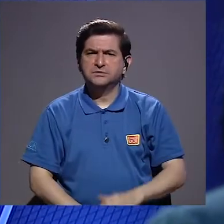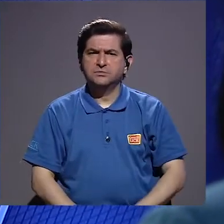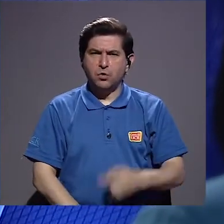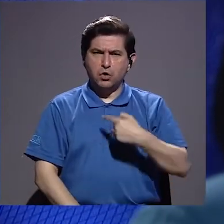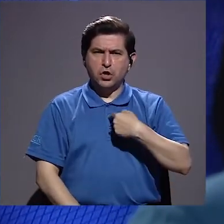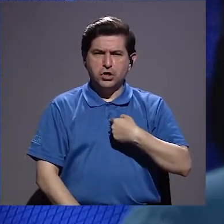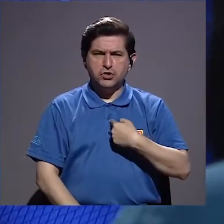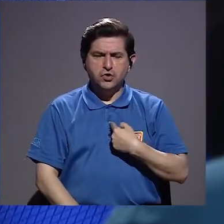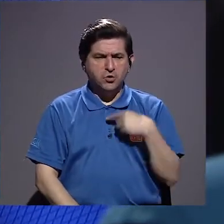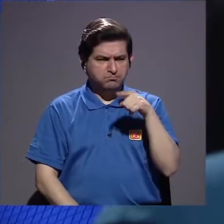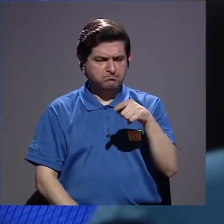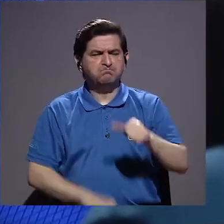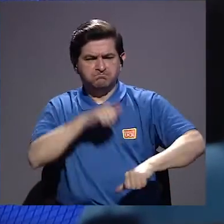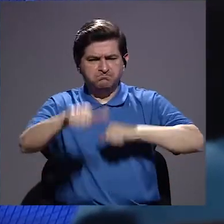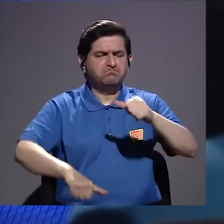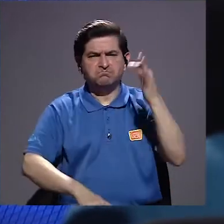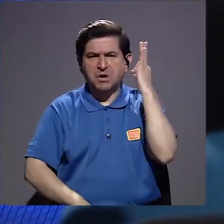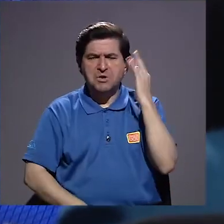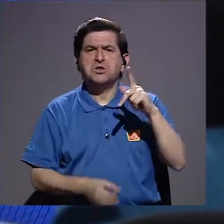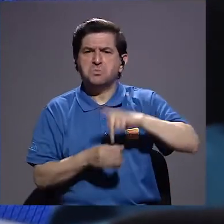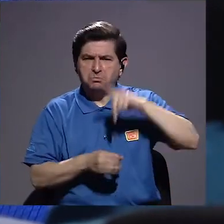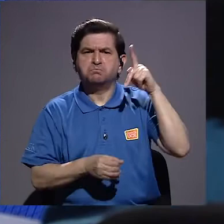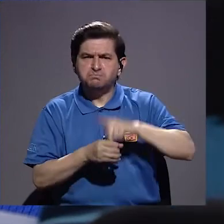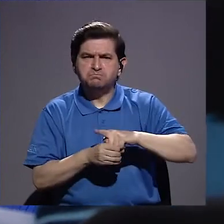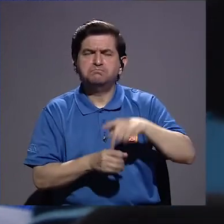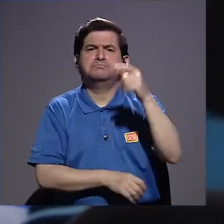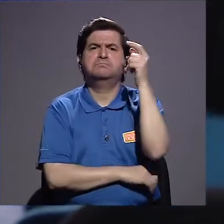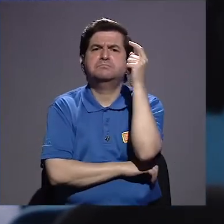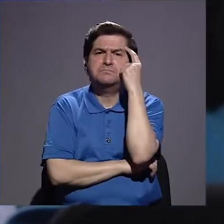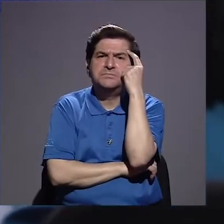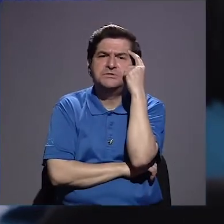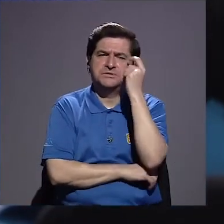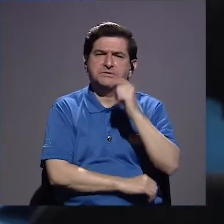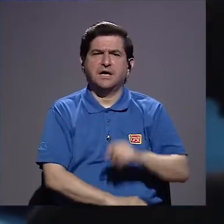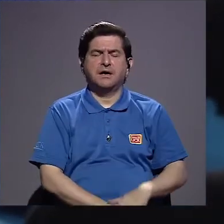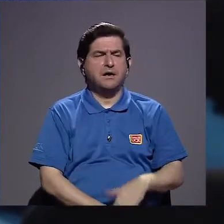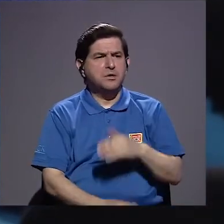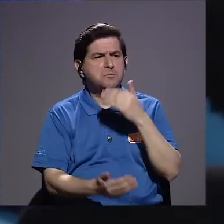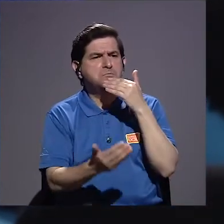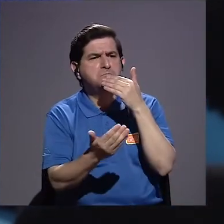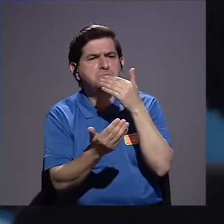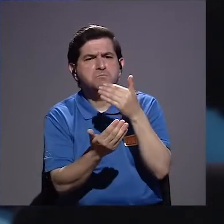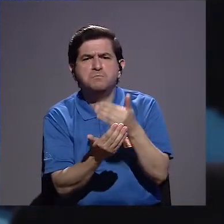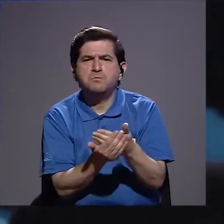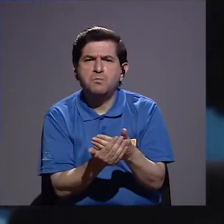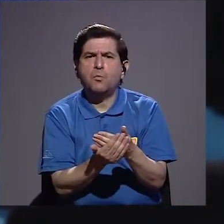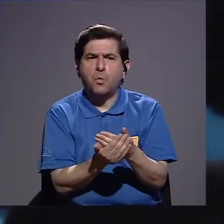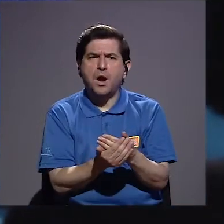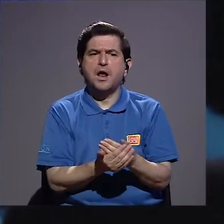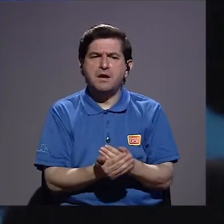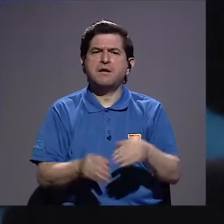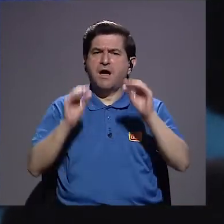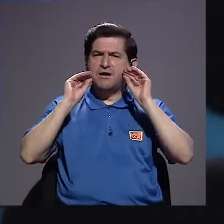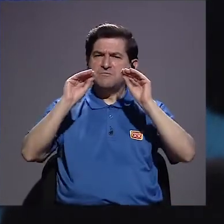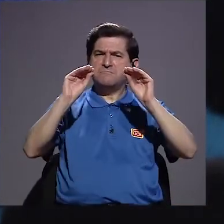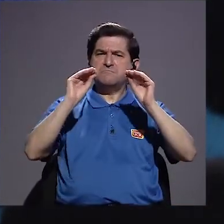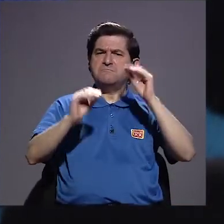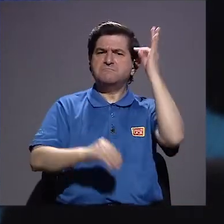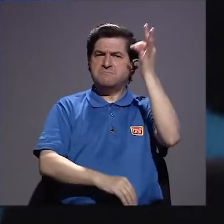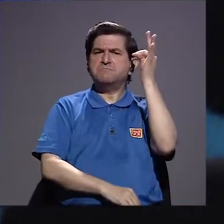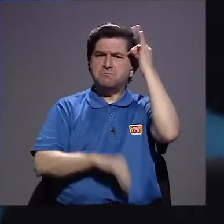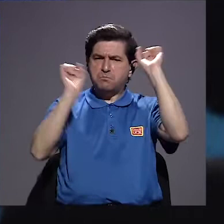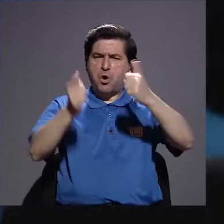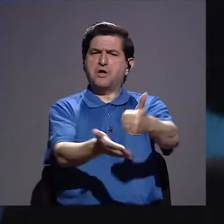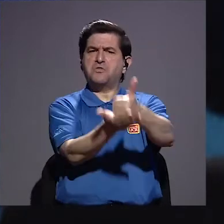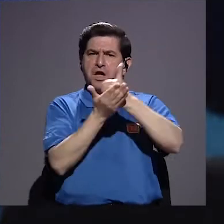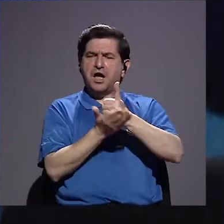feminista, y pensé que era un buen una buena doctrina, una buena teoría que podía ayudarnos